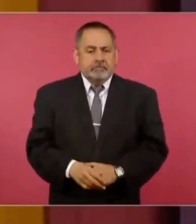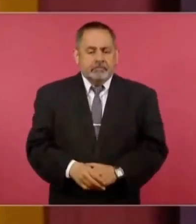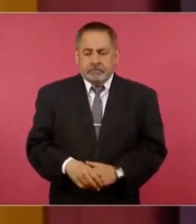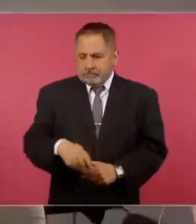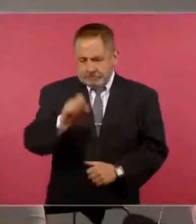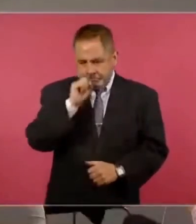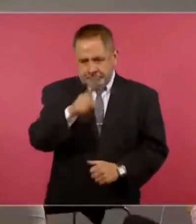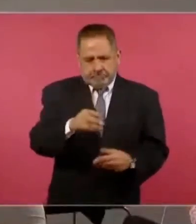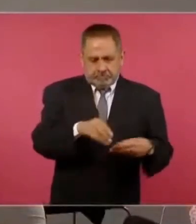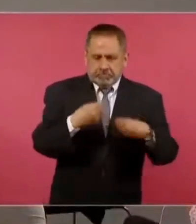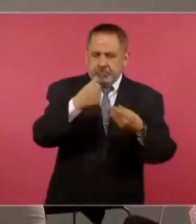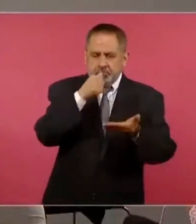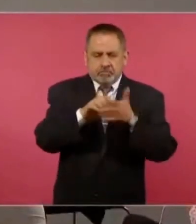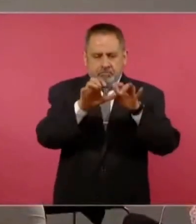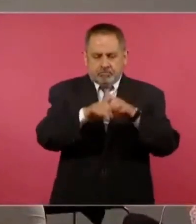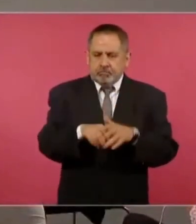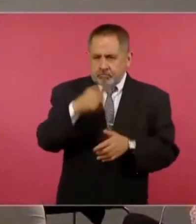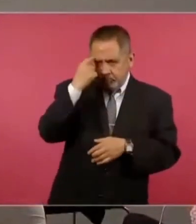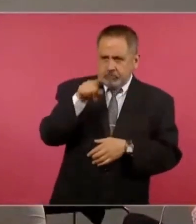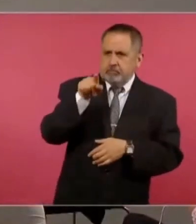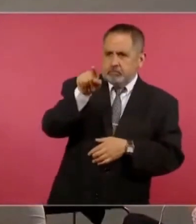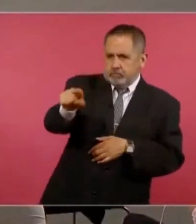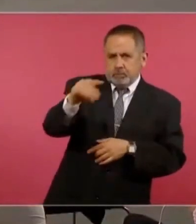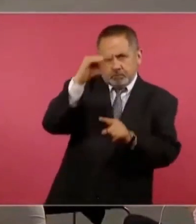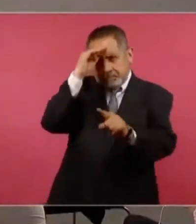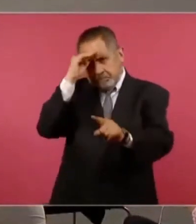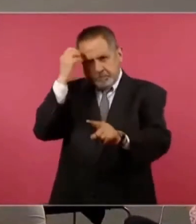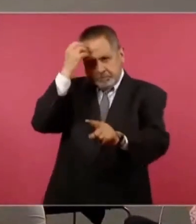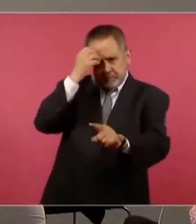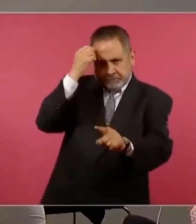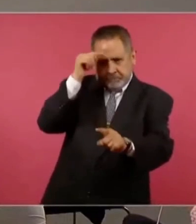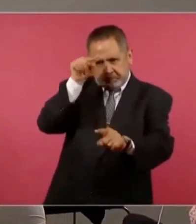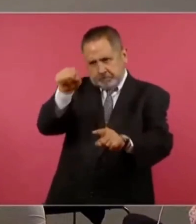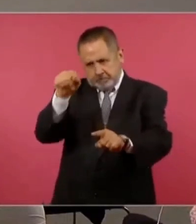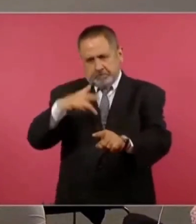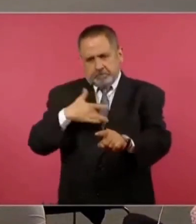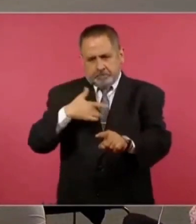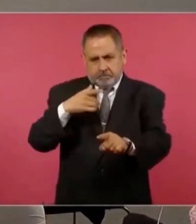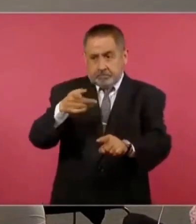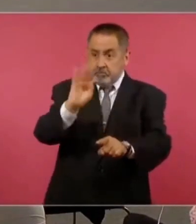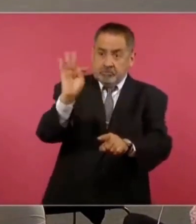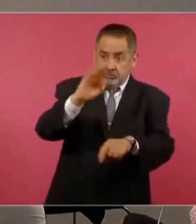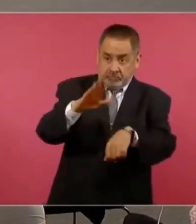mismo que someto a tu consideración, y en caso de tu